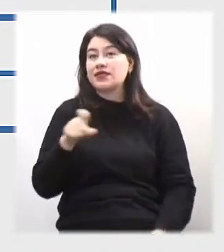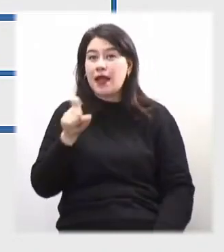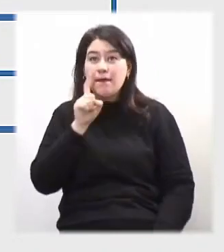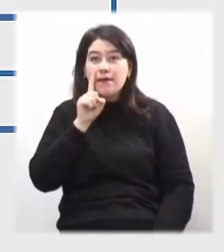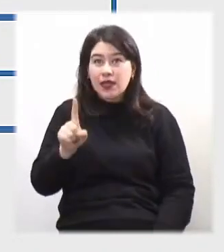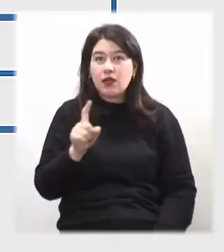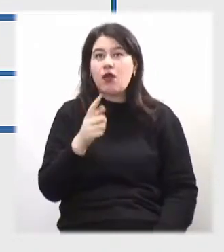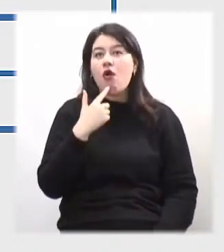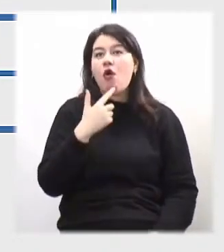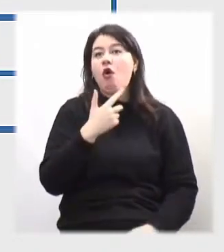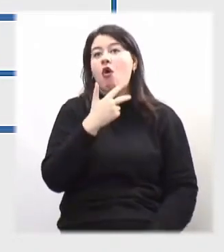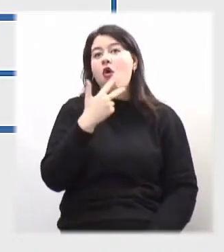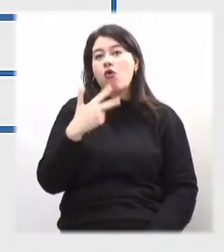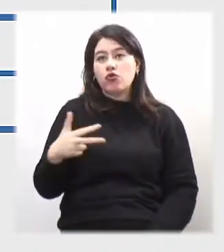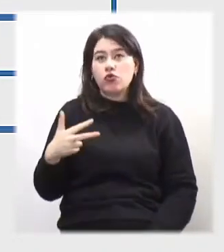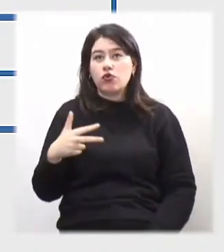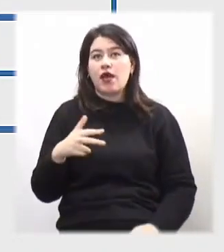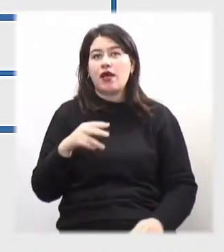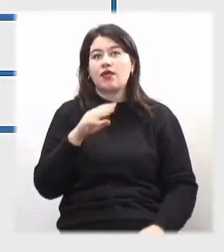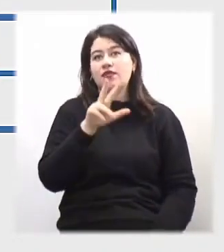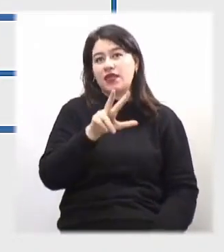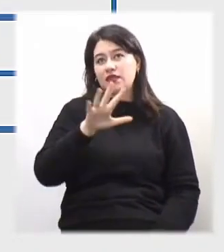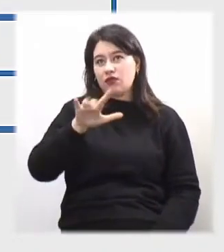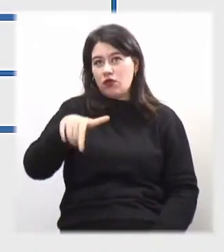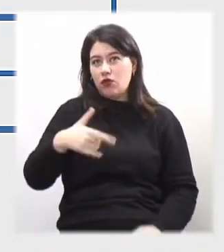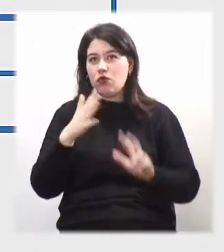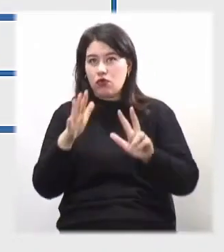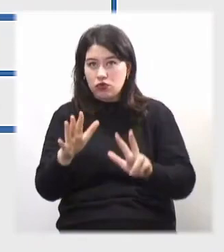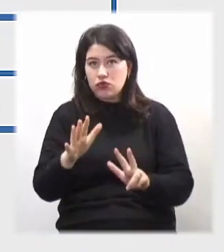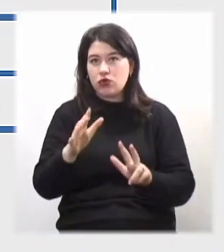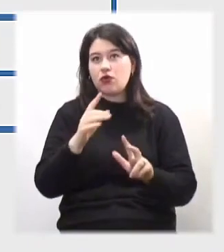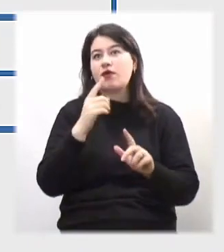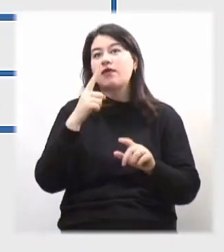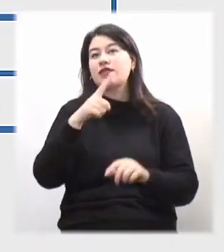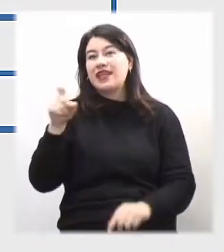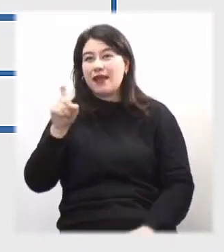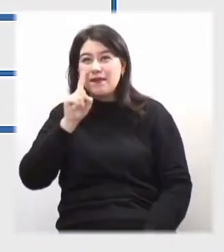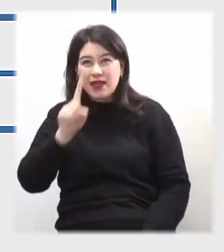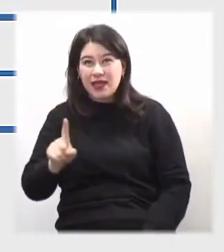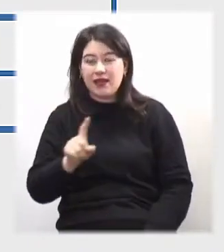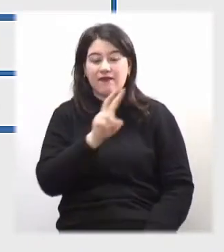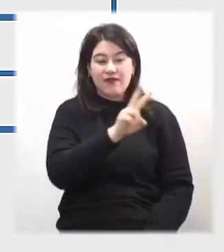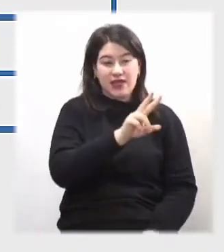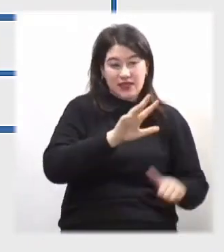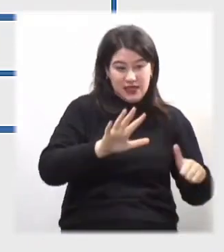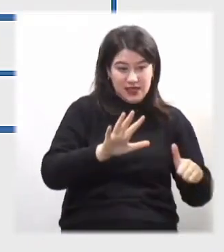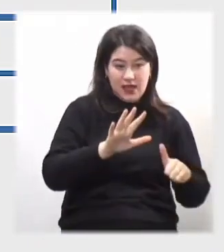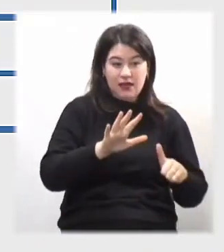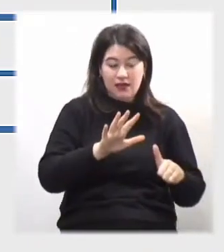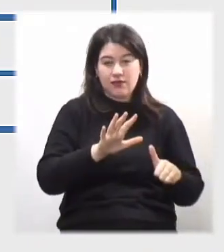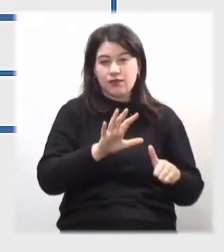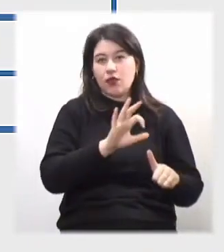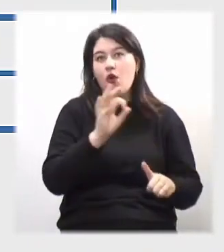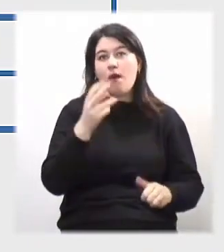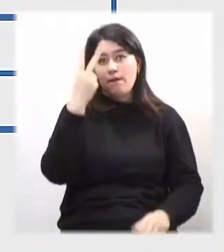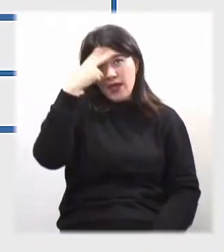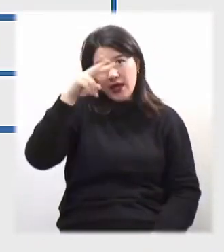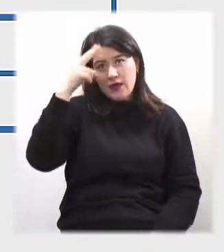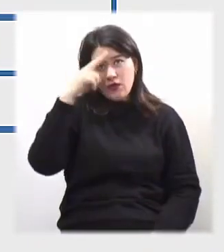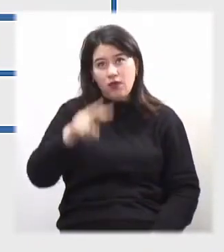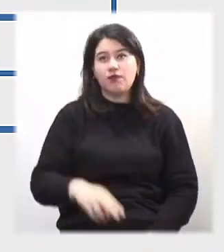de Honduras que tiene 35,8 cada 100.000 que Colombia con 26 homicidios por cien mil habitantes o que